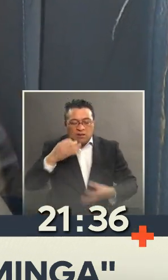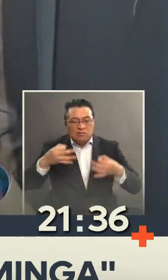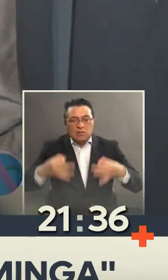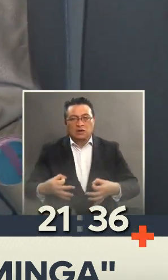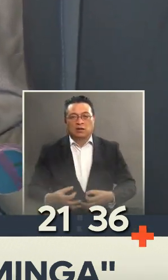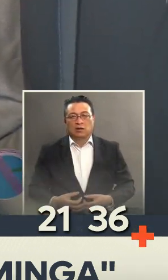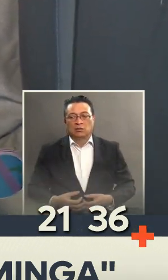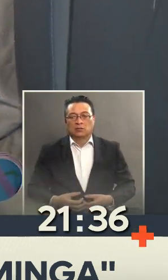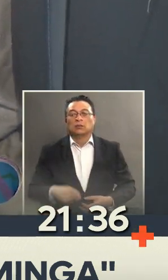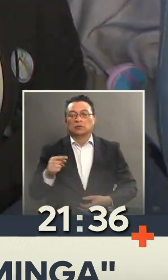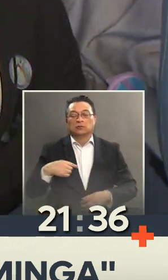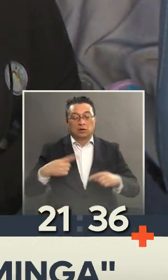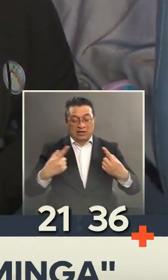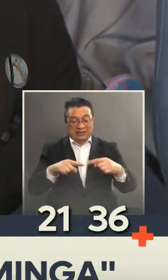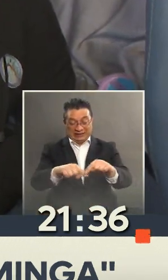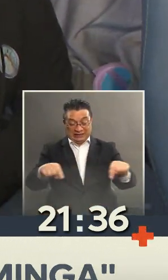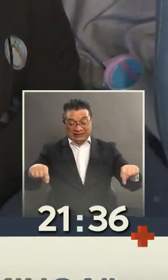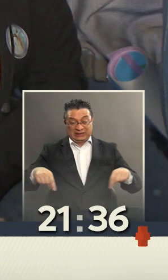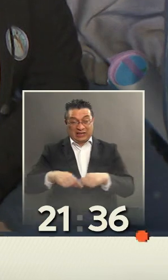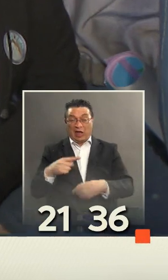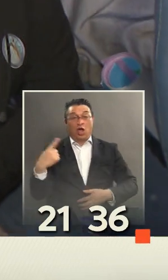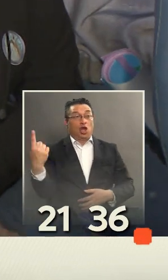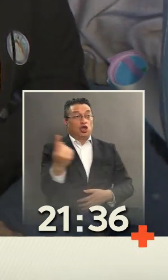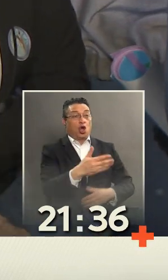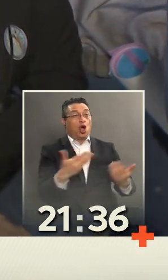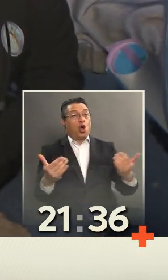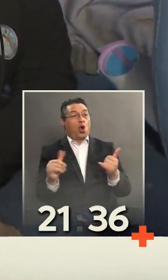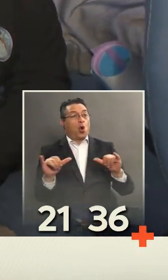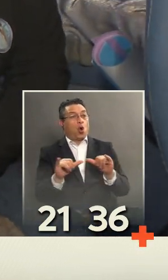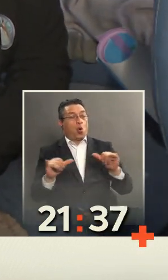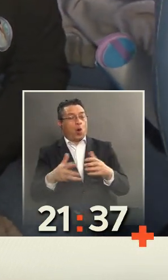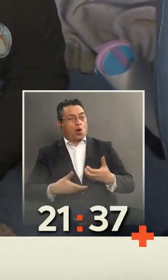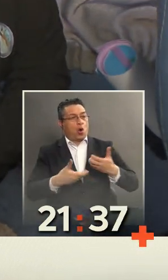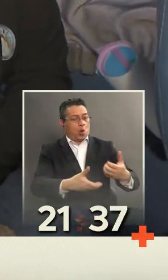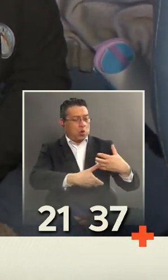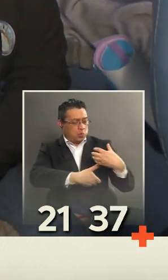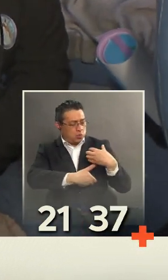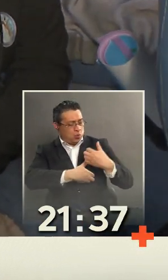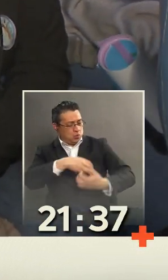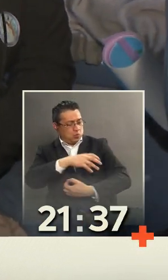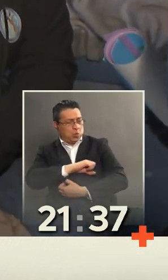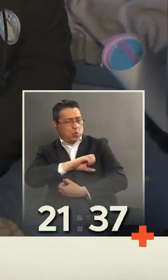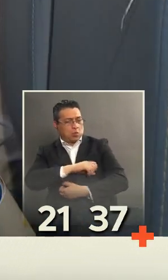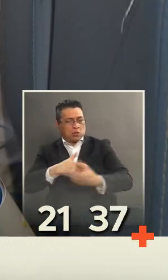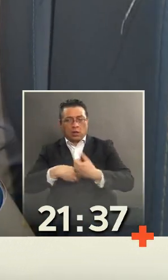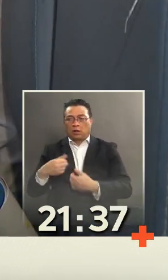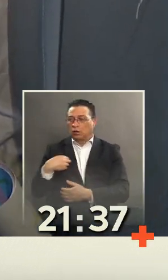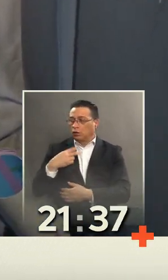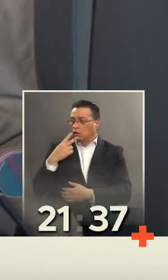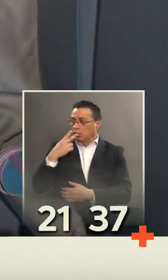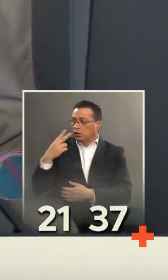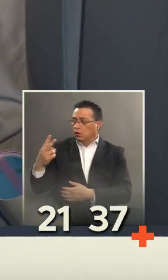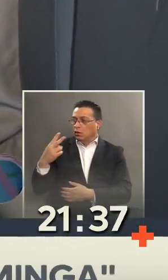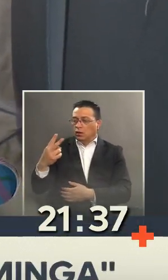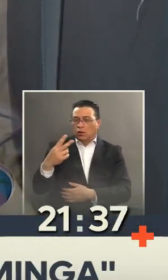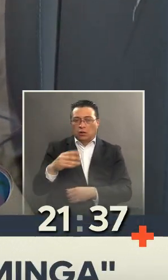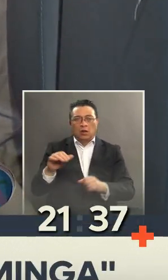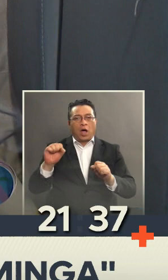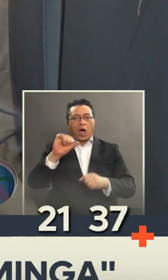una sala donde estaban todas las mamás recibiendo a sus guaguas y enseñándole a ponerle el pecho. Llegan ellos a mostrarle la cuadra que les da el